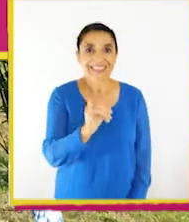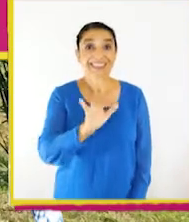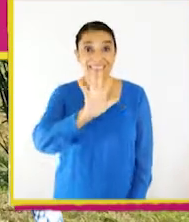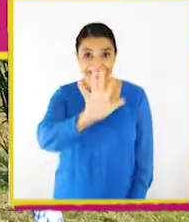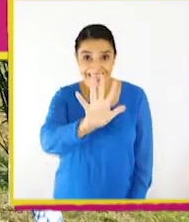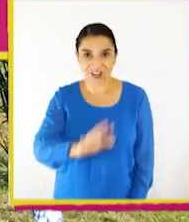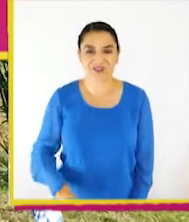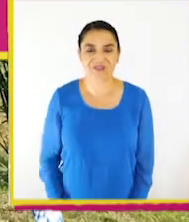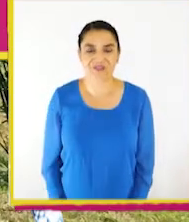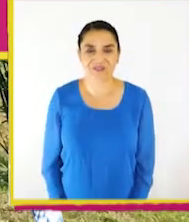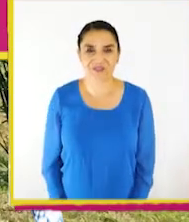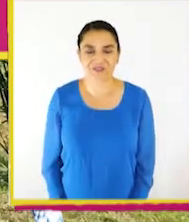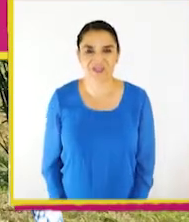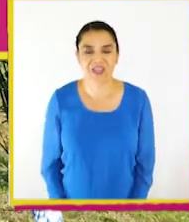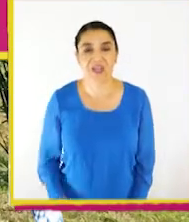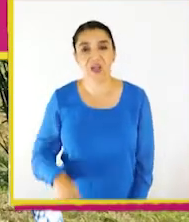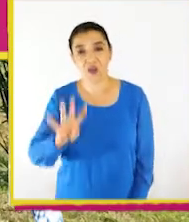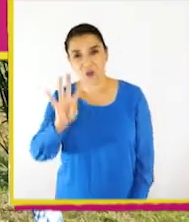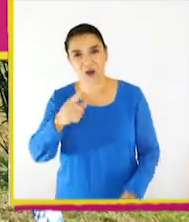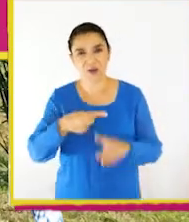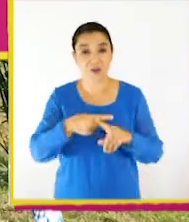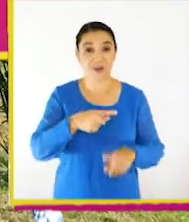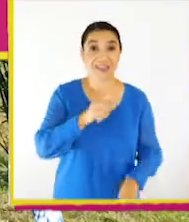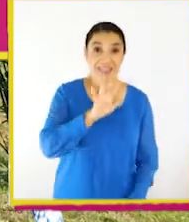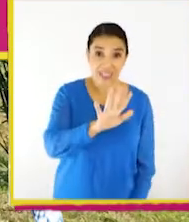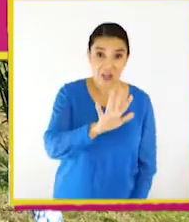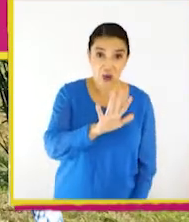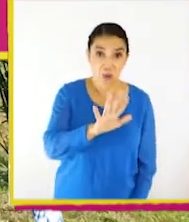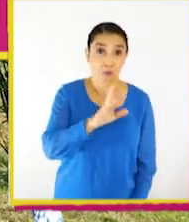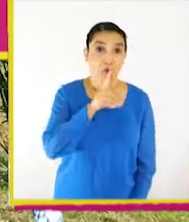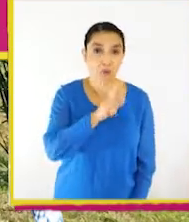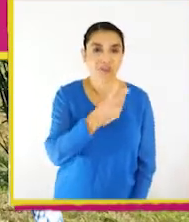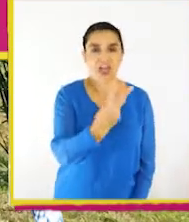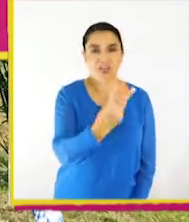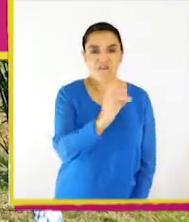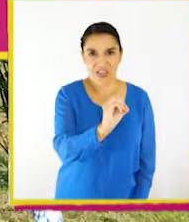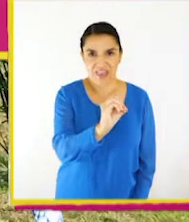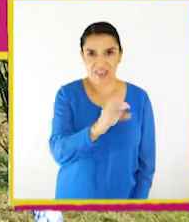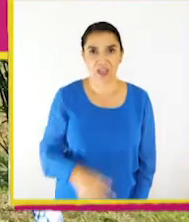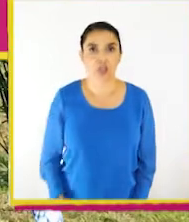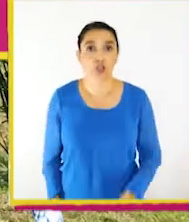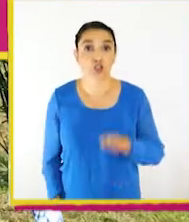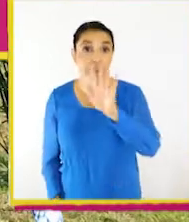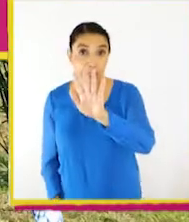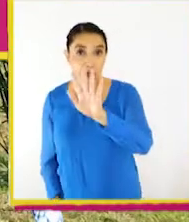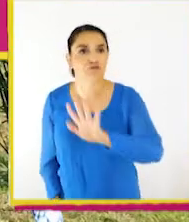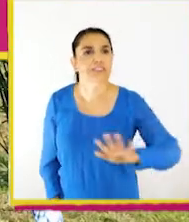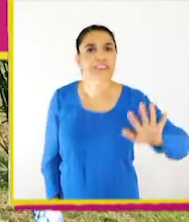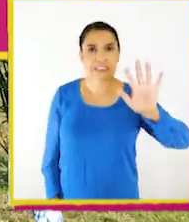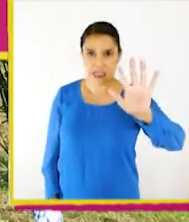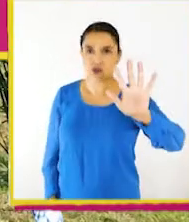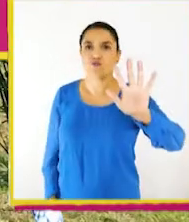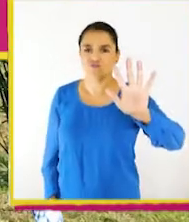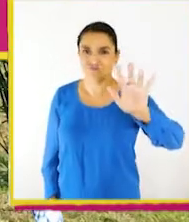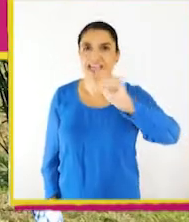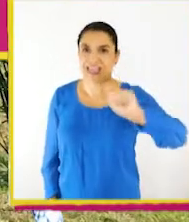¡Sí, es 5! 4 por 5 es 20. Entonces escribo el 5 a la derecha del otro